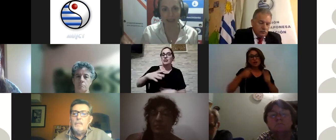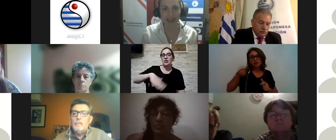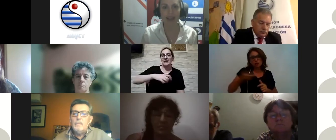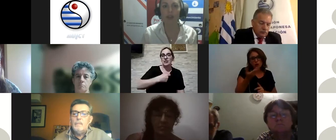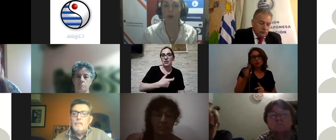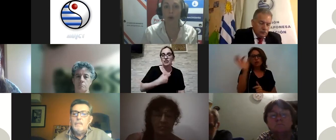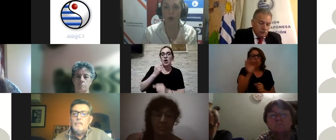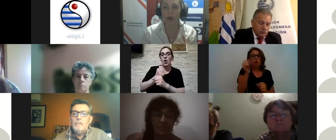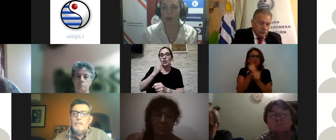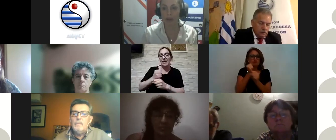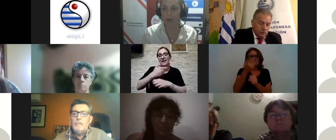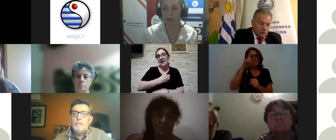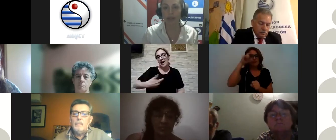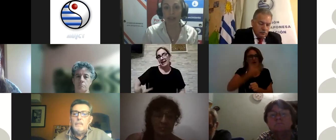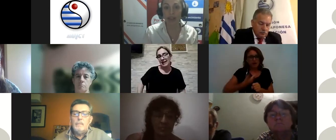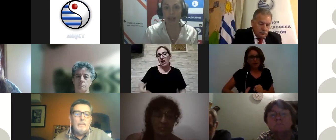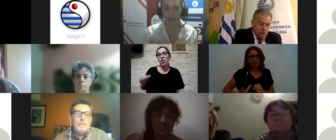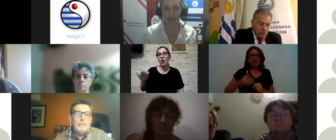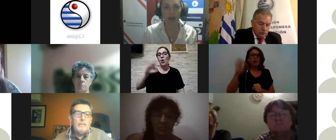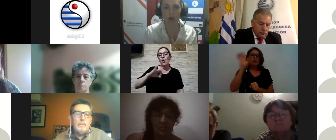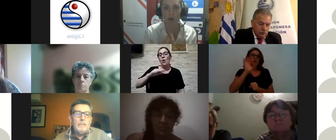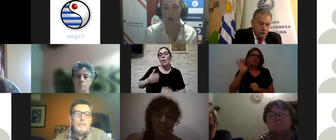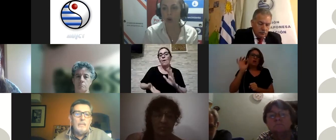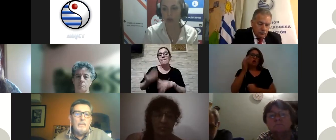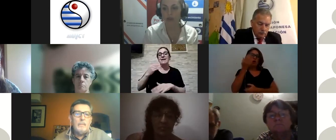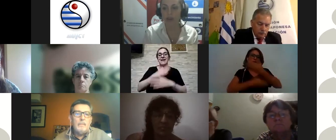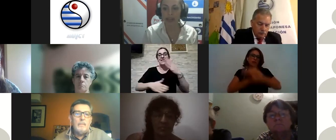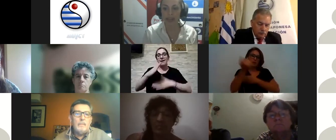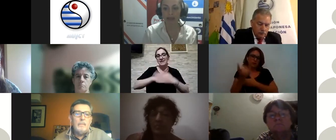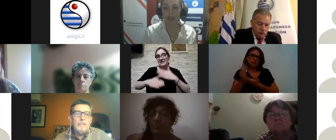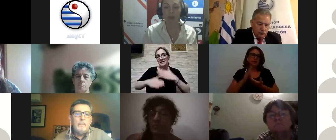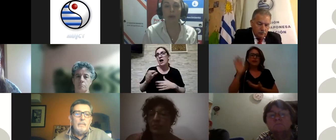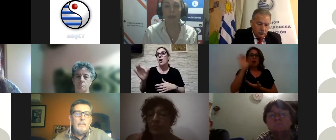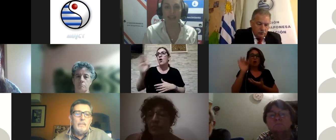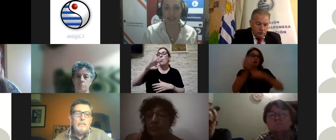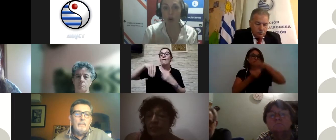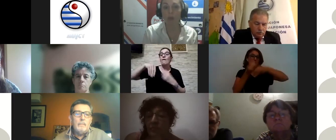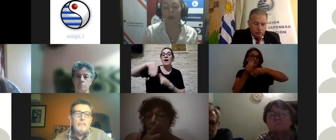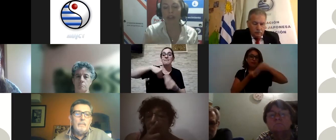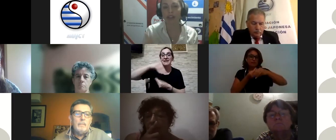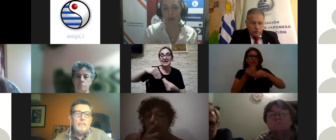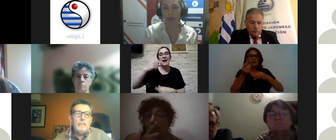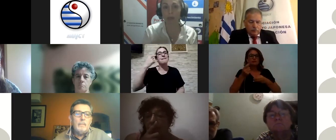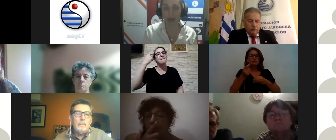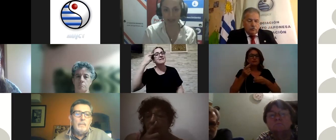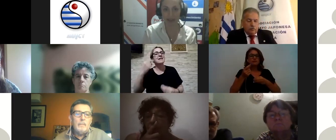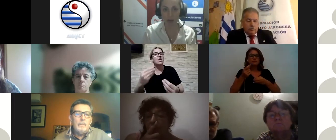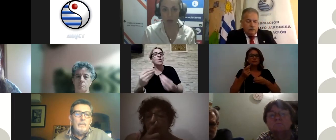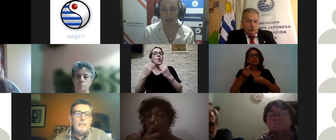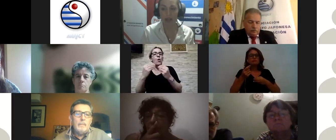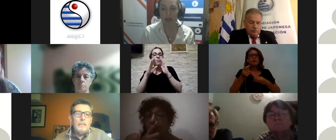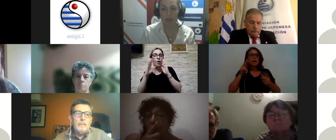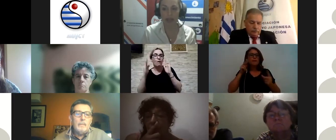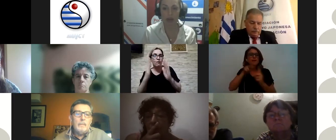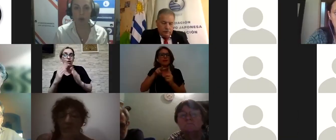en el Estado o particularmente tienen discapacidad o son familias bueno a pensar cómo este enfoque puede serles